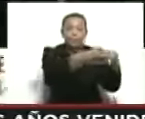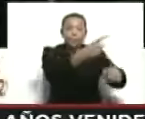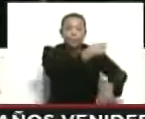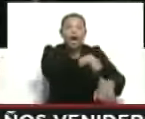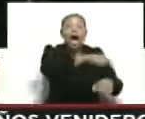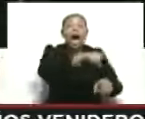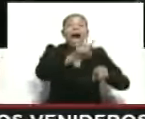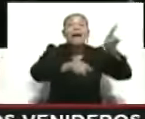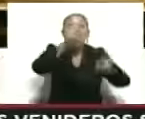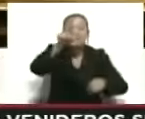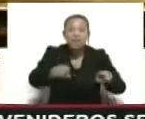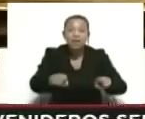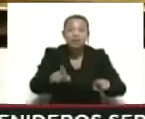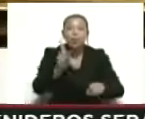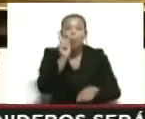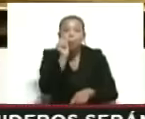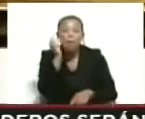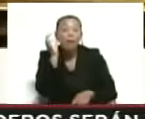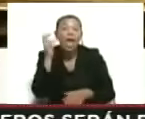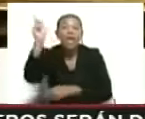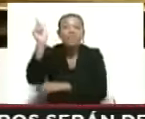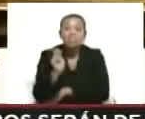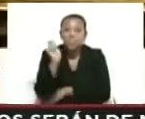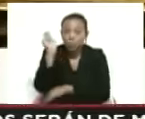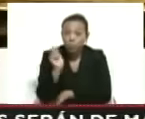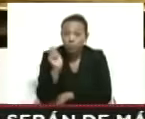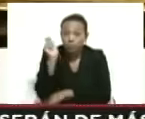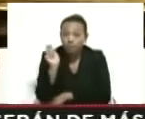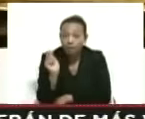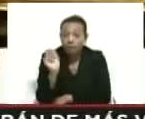Aquellas diputadas, gracias diputados y diputadas.